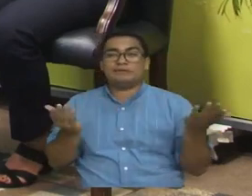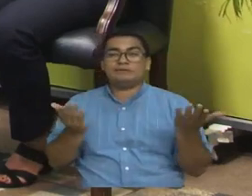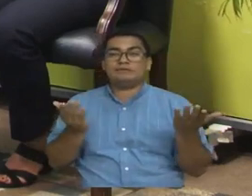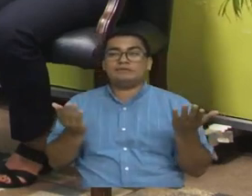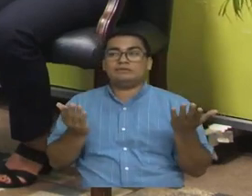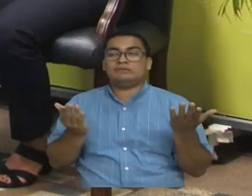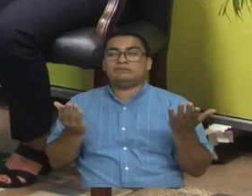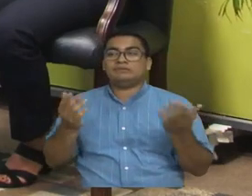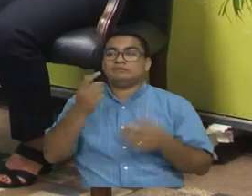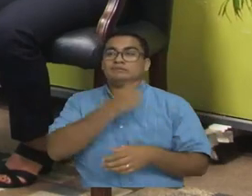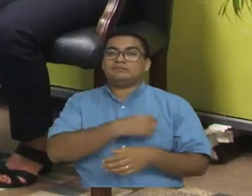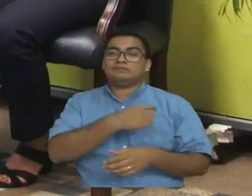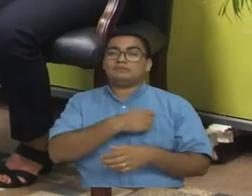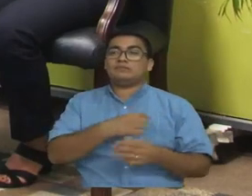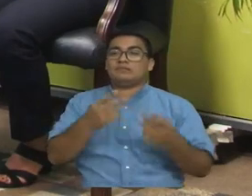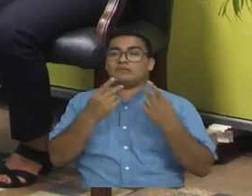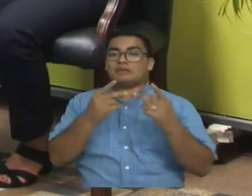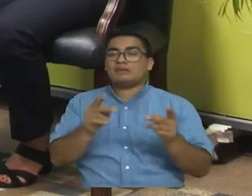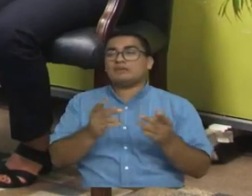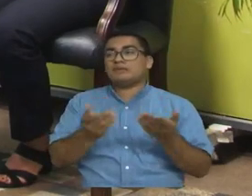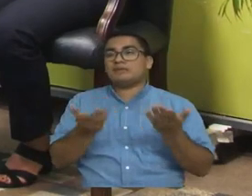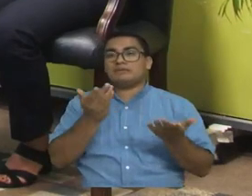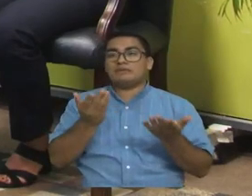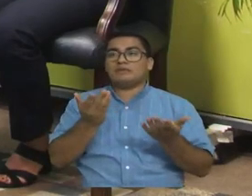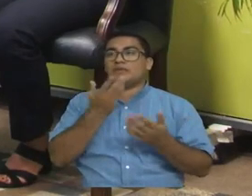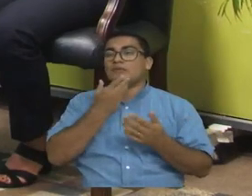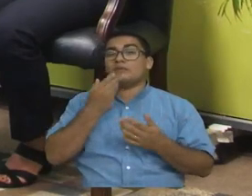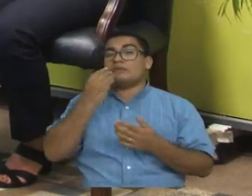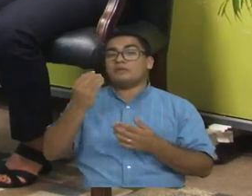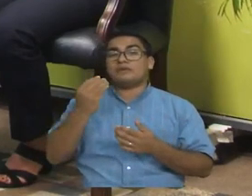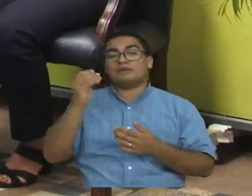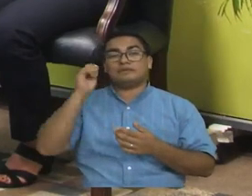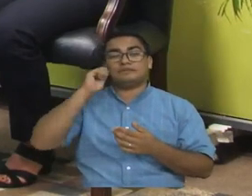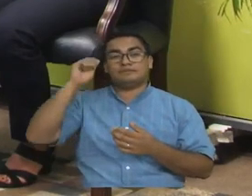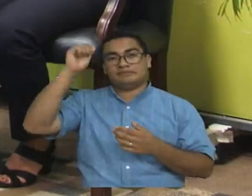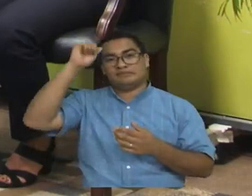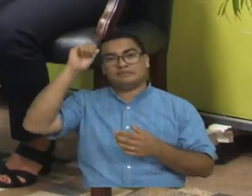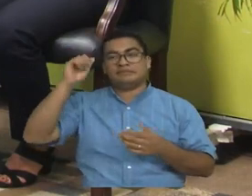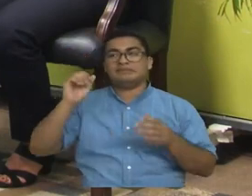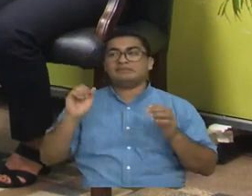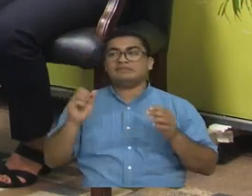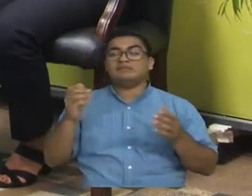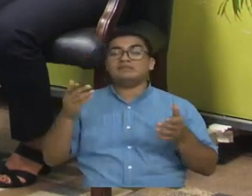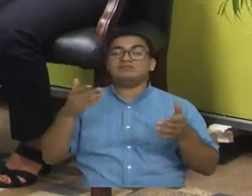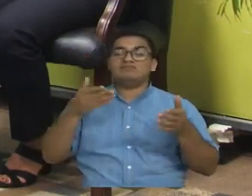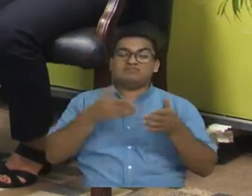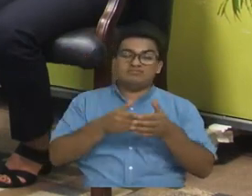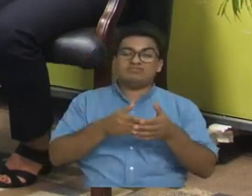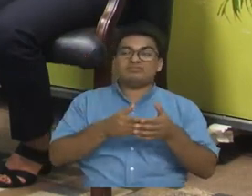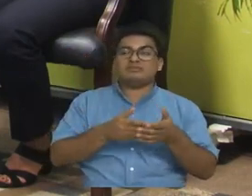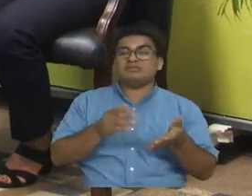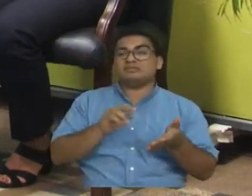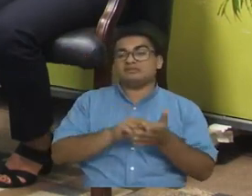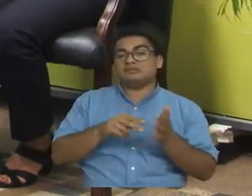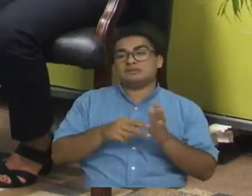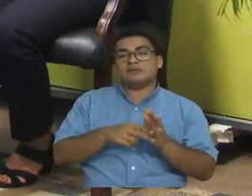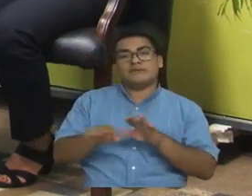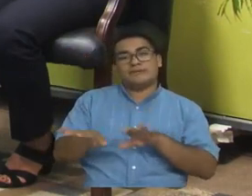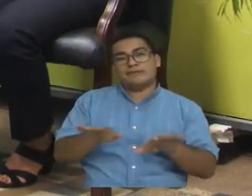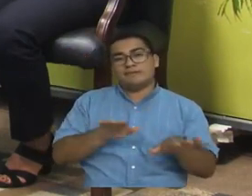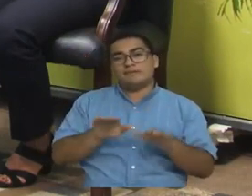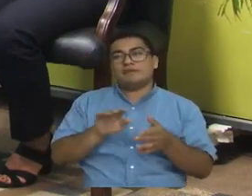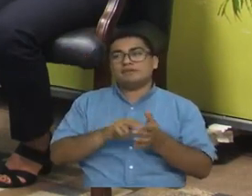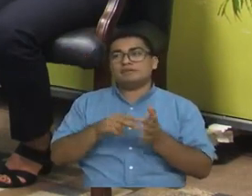nivel escolar. Pero si creció como adolescente o adulto, lo limita porque tampoco a veces logra alcanzar